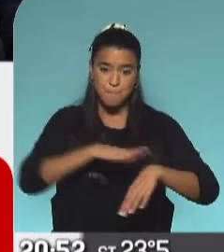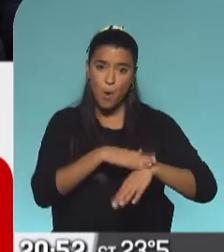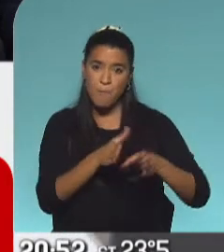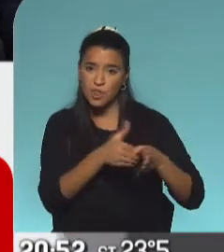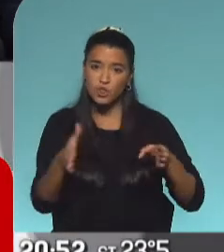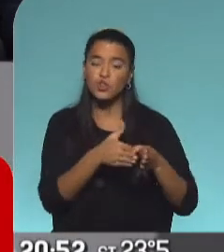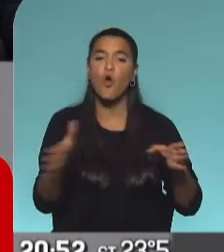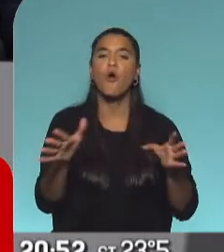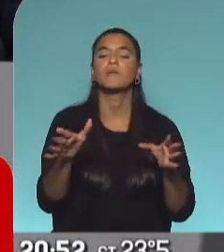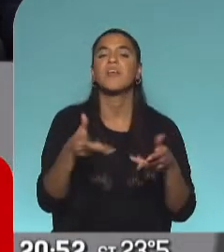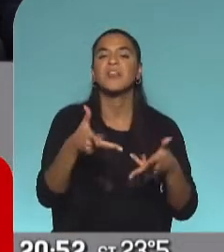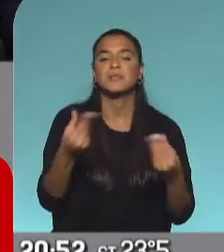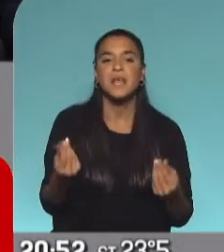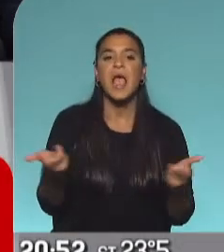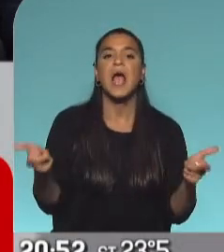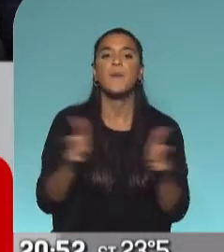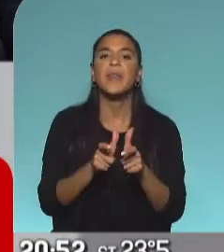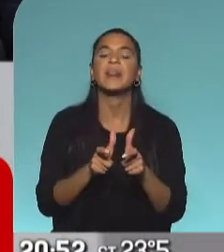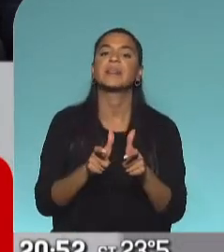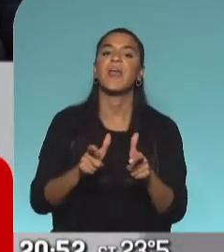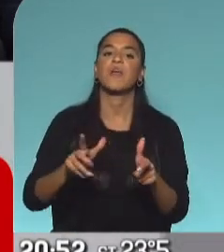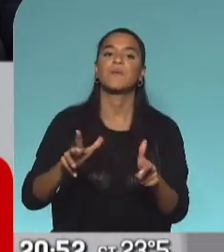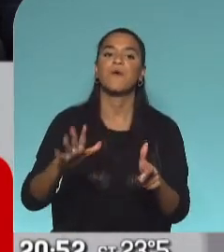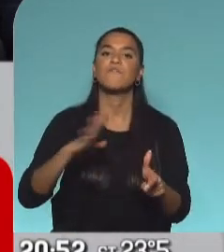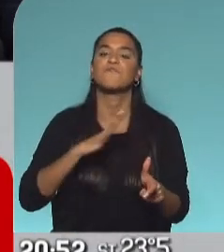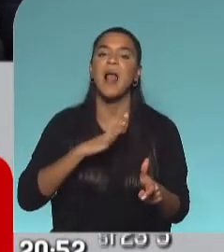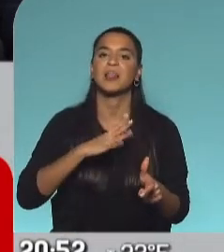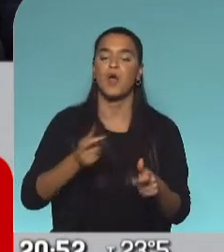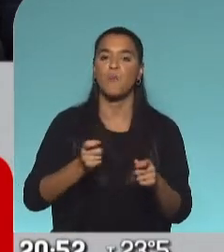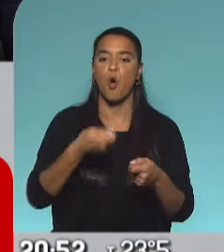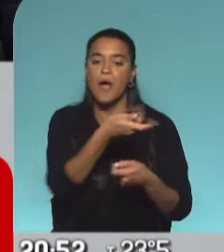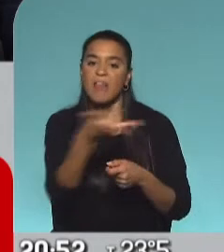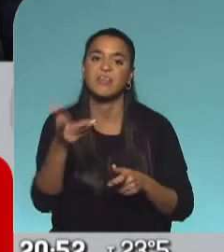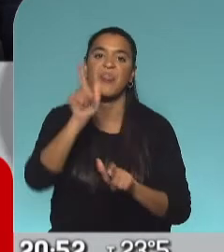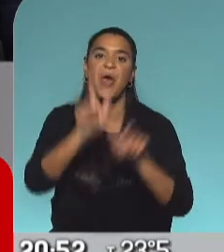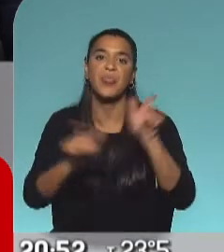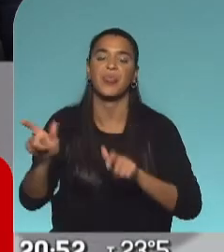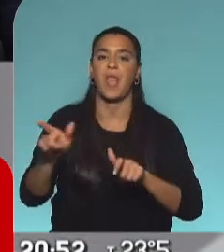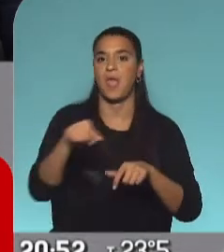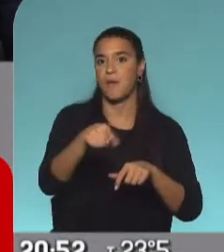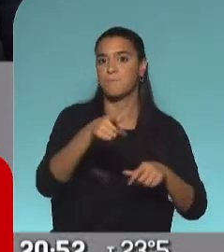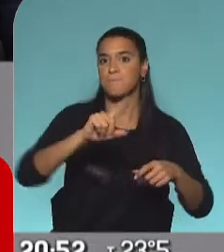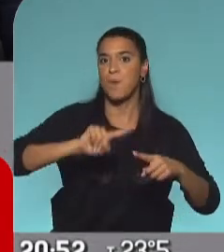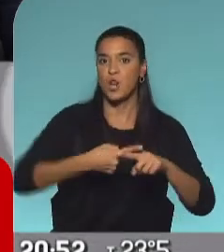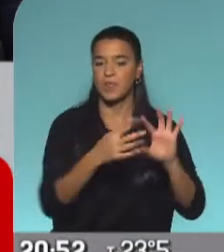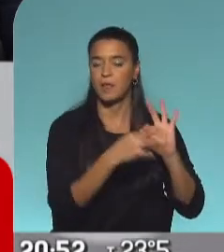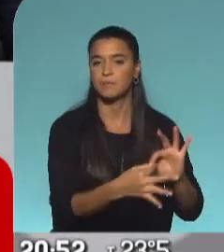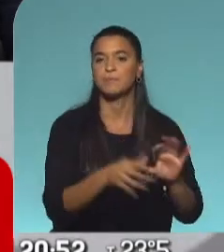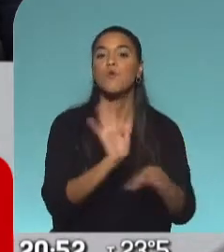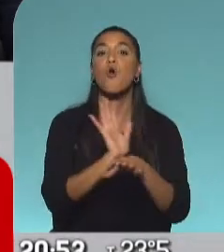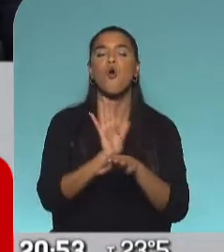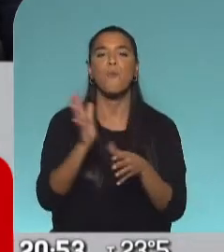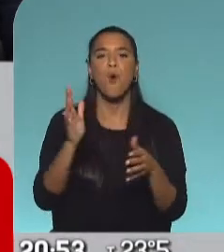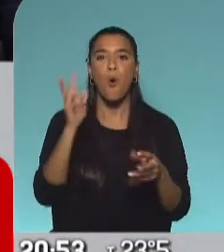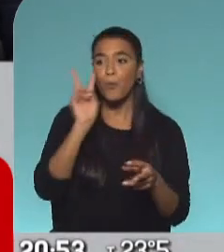tiempo esta frase de que al gabinete le falta volumen político. Esos aplausos a Guzmán se leen como un cierto